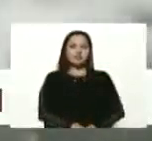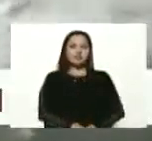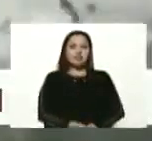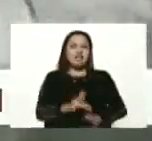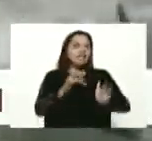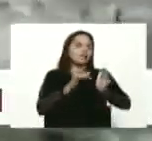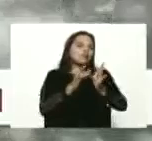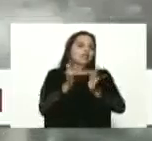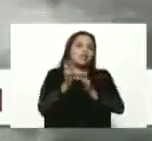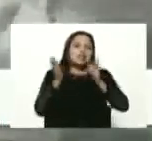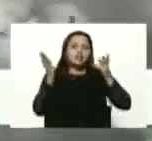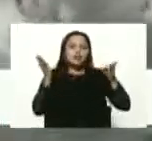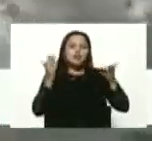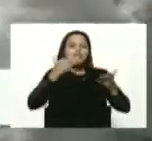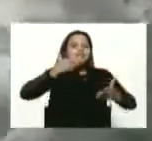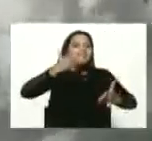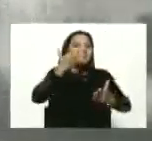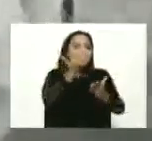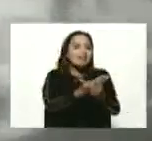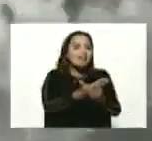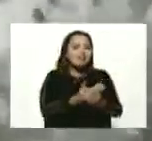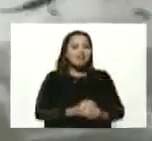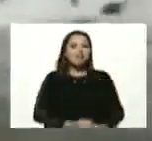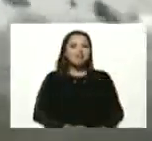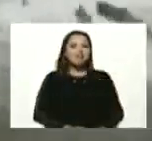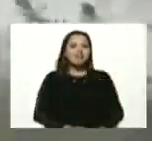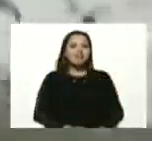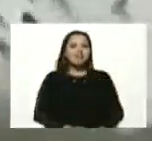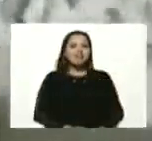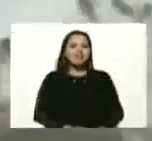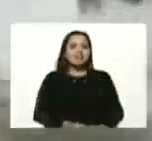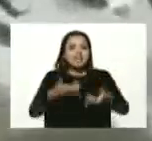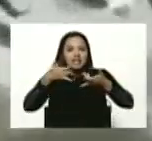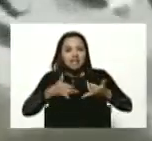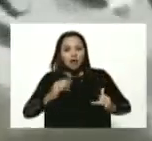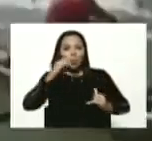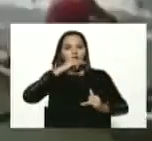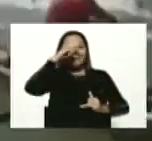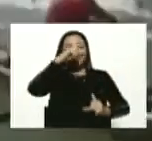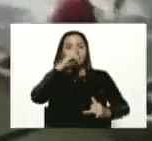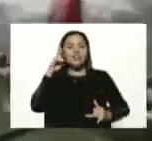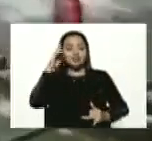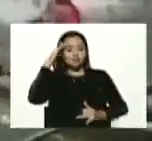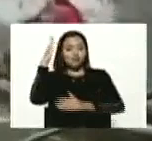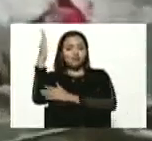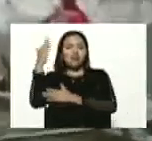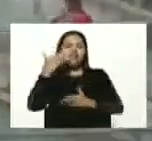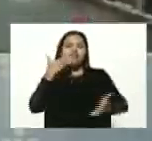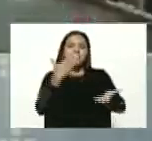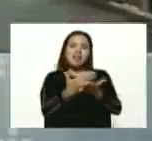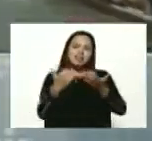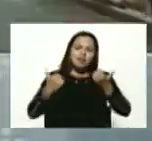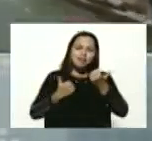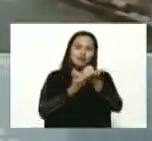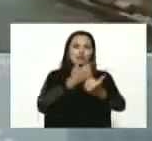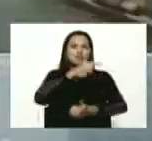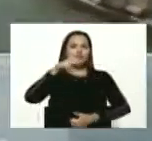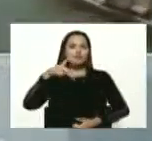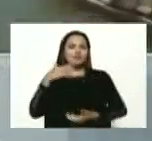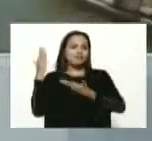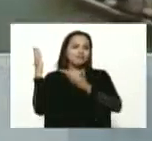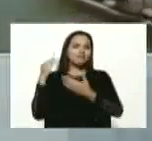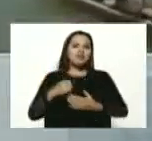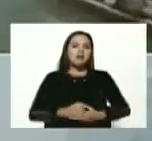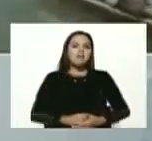Jesucristo, gracias. Hijo del Padre, gracias por estar con nosotros, sin lugar a duda,